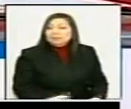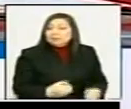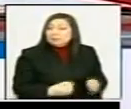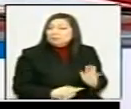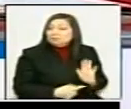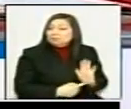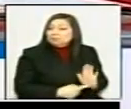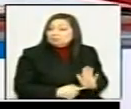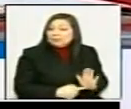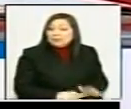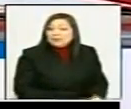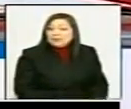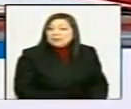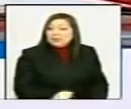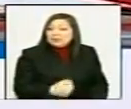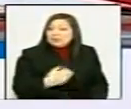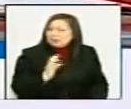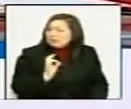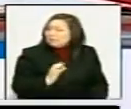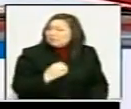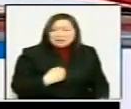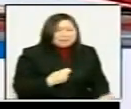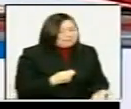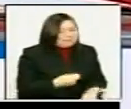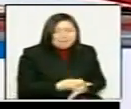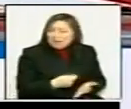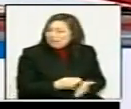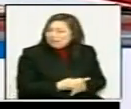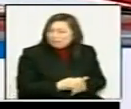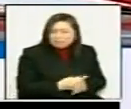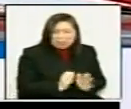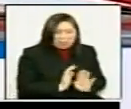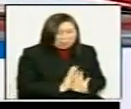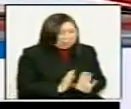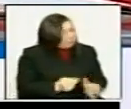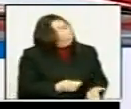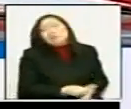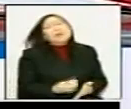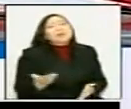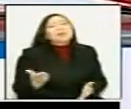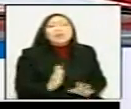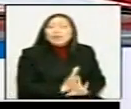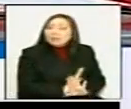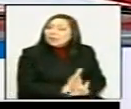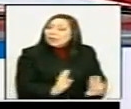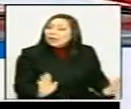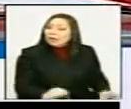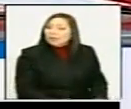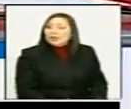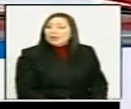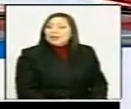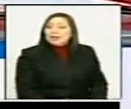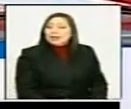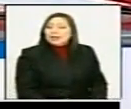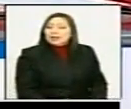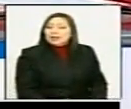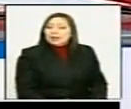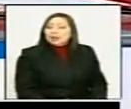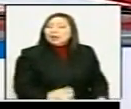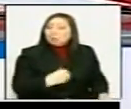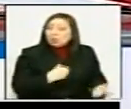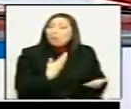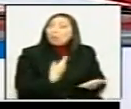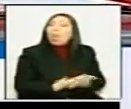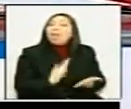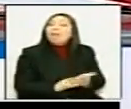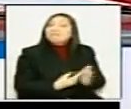demostrar si te pagué y yo contesto no me pagó, yo quiero con